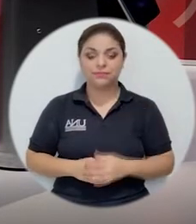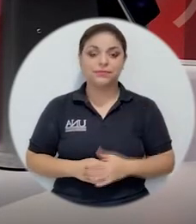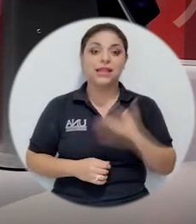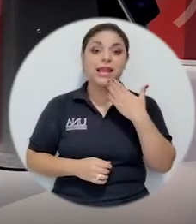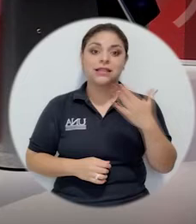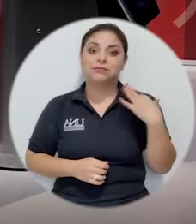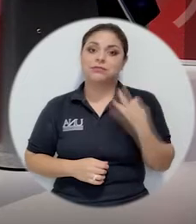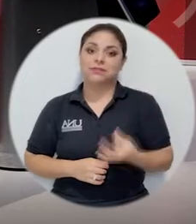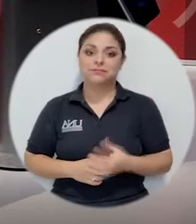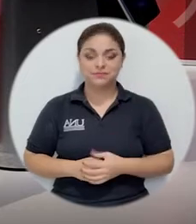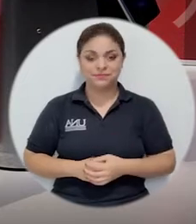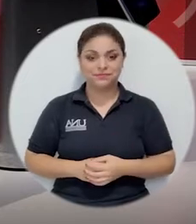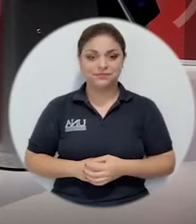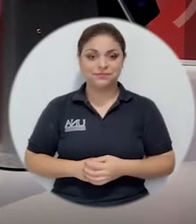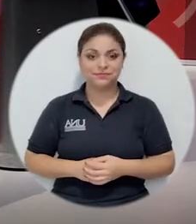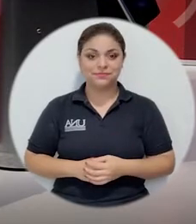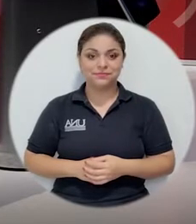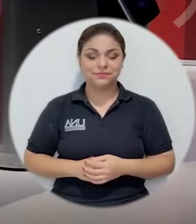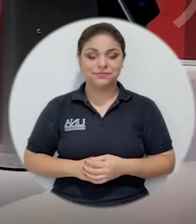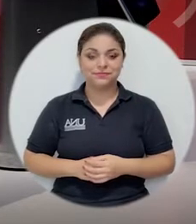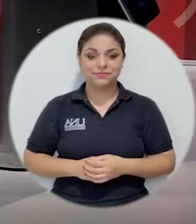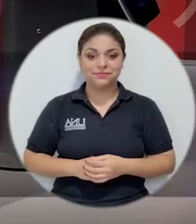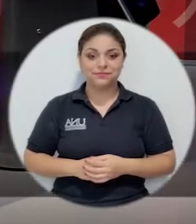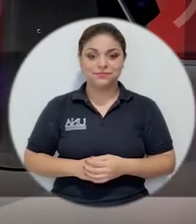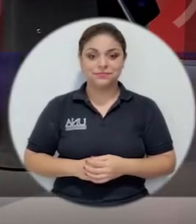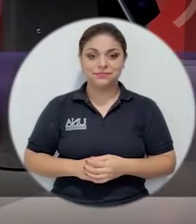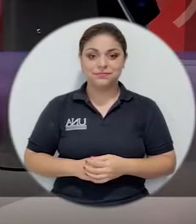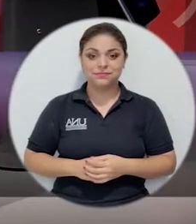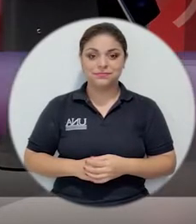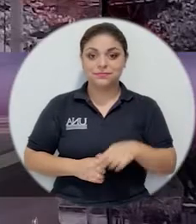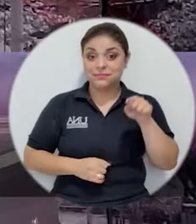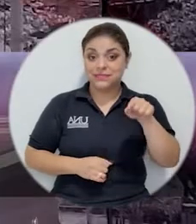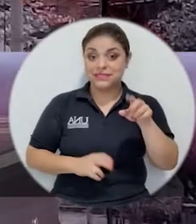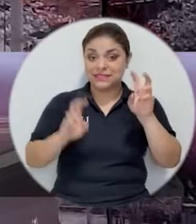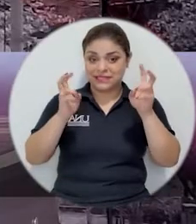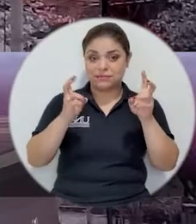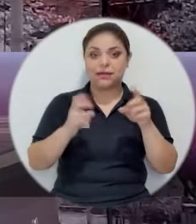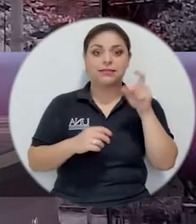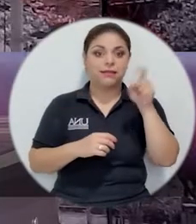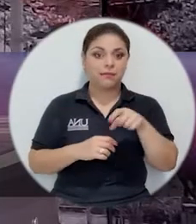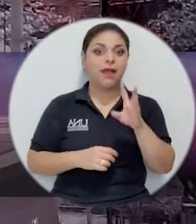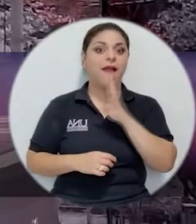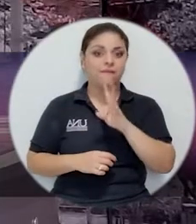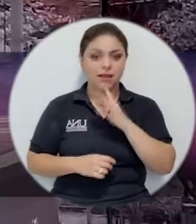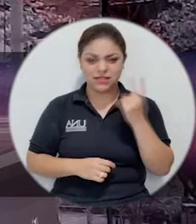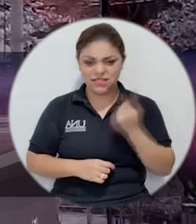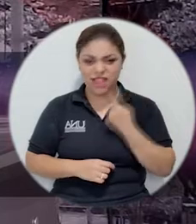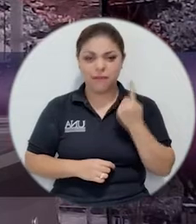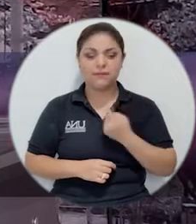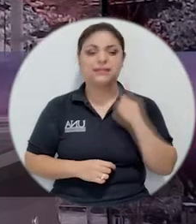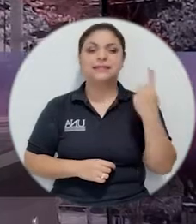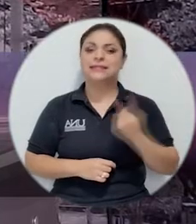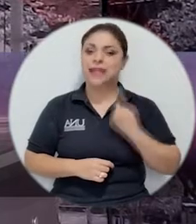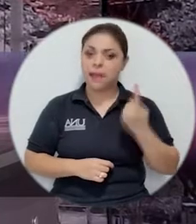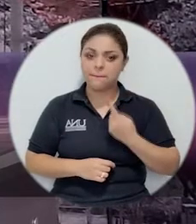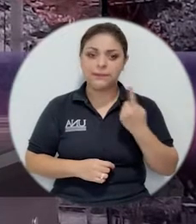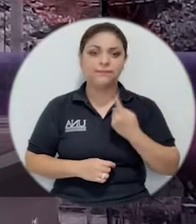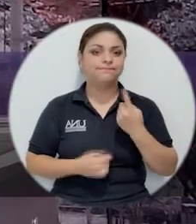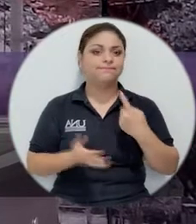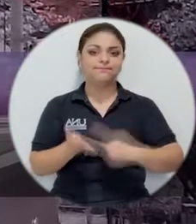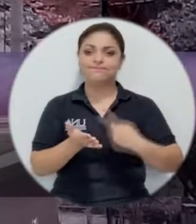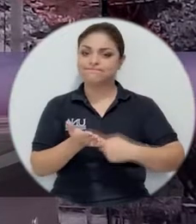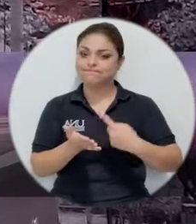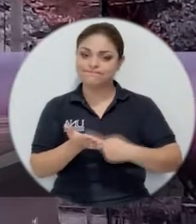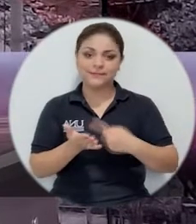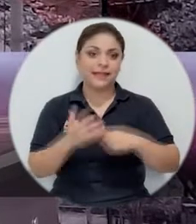gracias, Maribel, por la invitación. Un tema del que deberíamos hablar siempre, que siempre nos ha traído temas